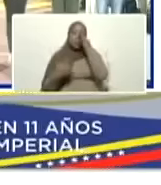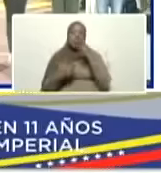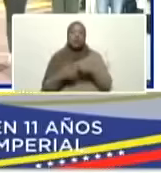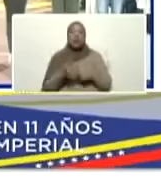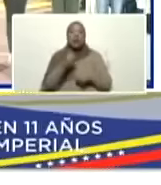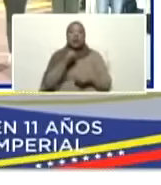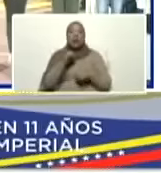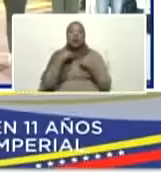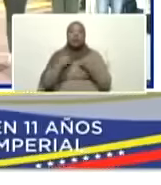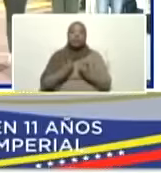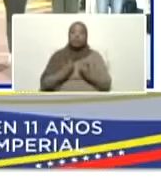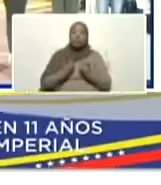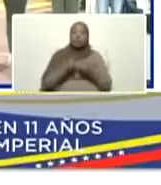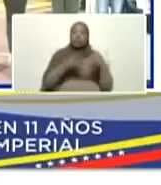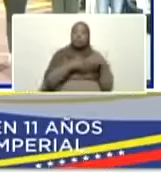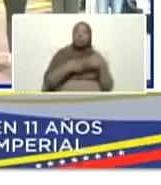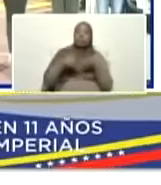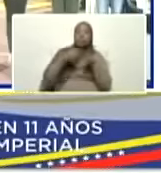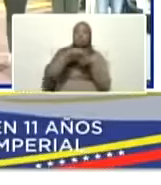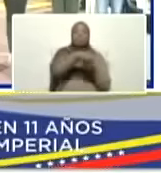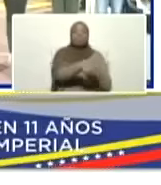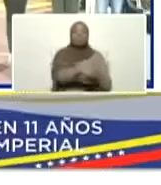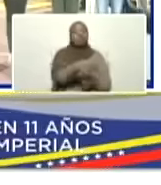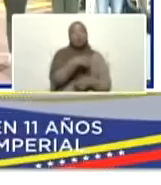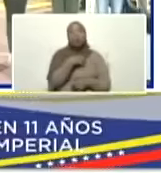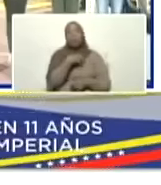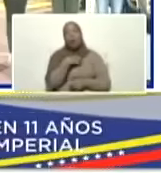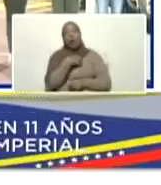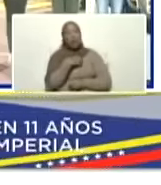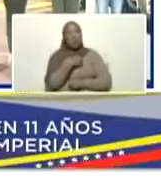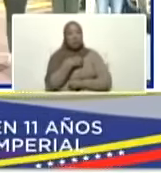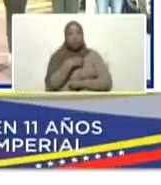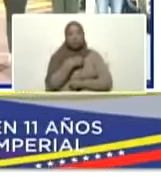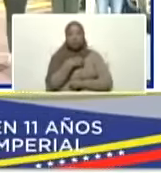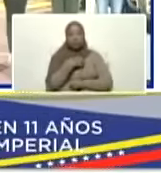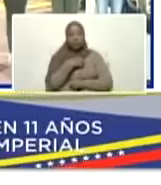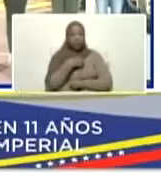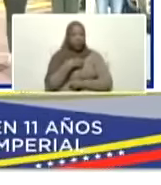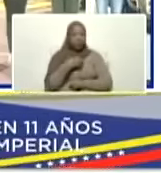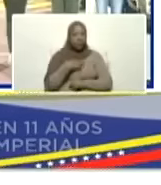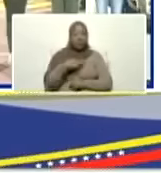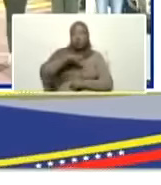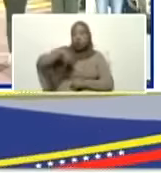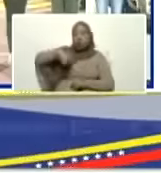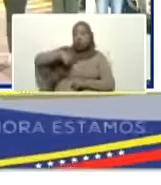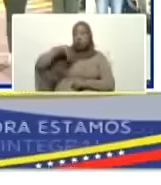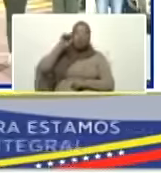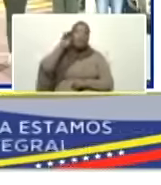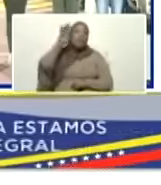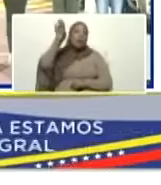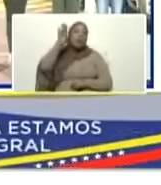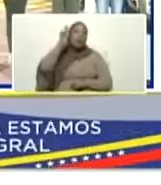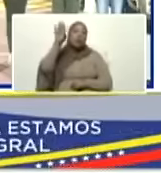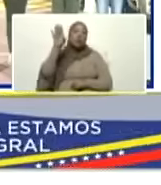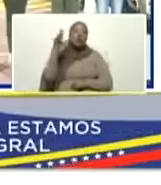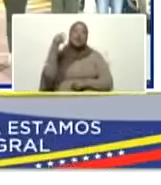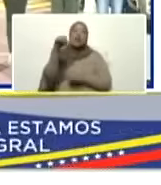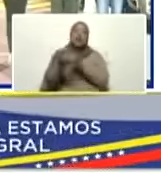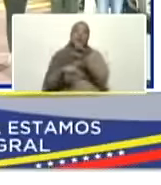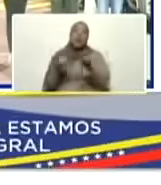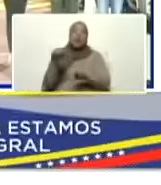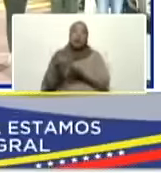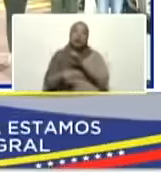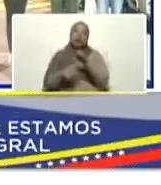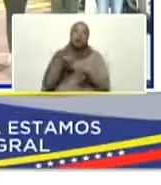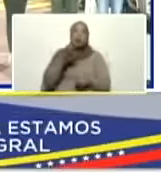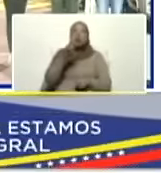Ríndanse. Imperio, apellido, ríndanse, que aquí nosotros lo que damos es pa'lante. Y este siglo XXI es